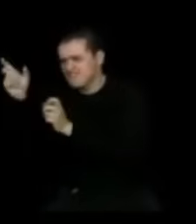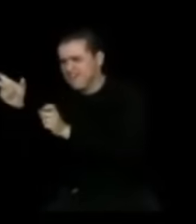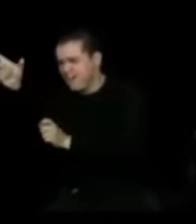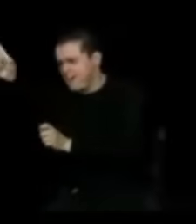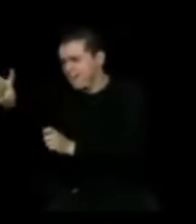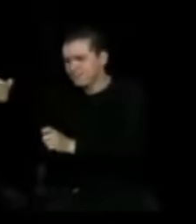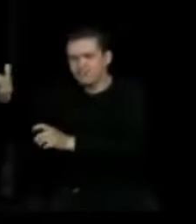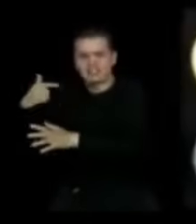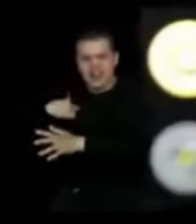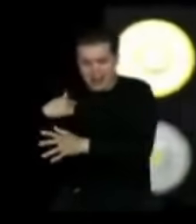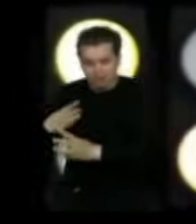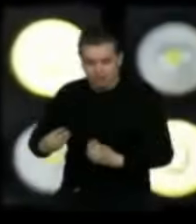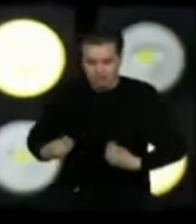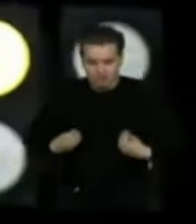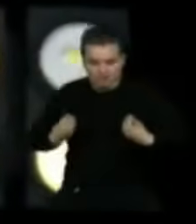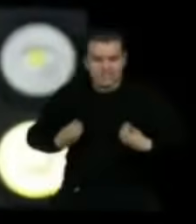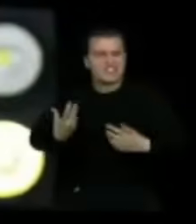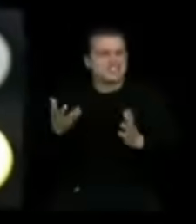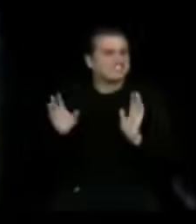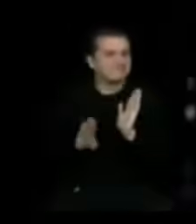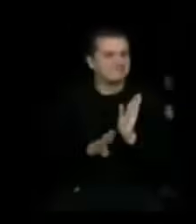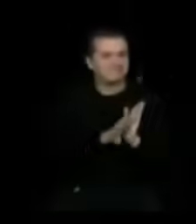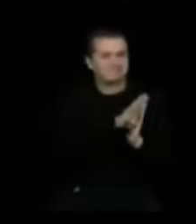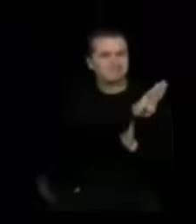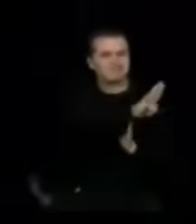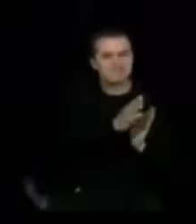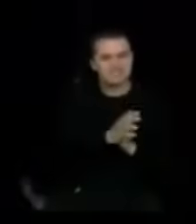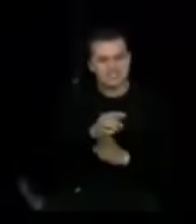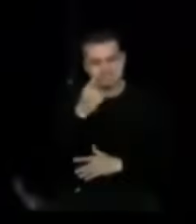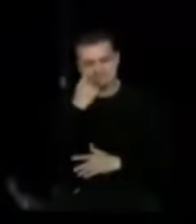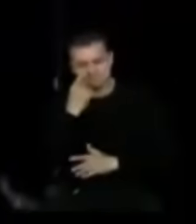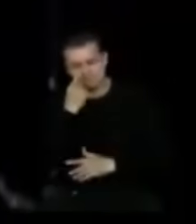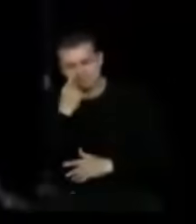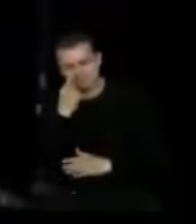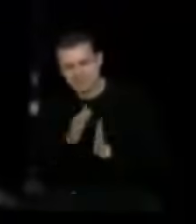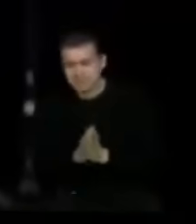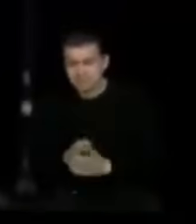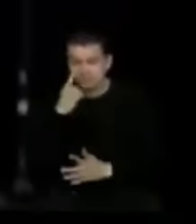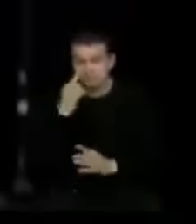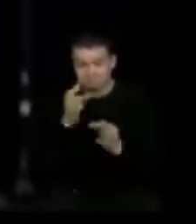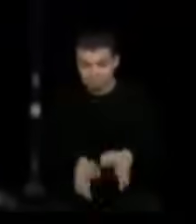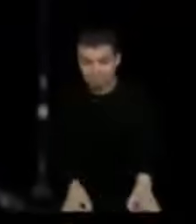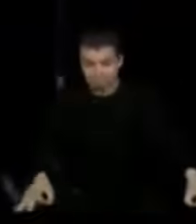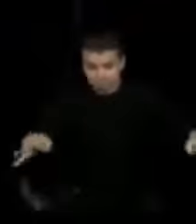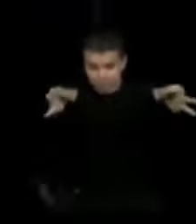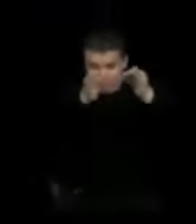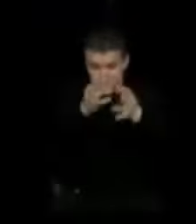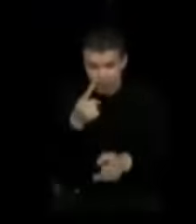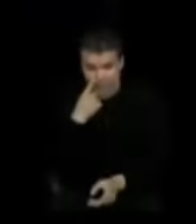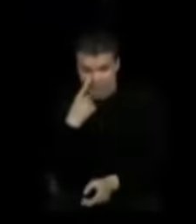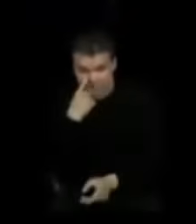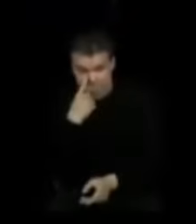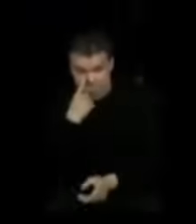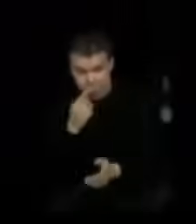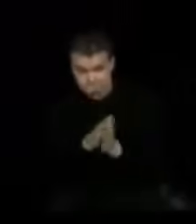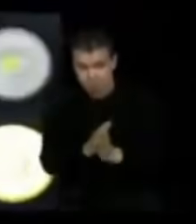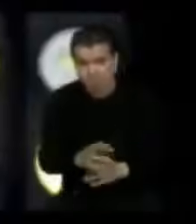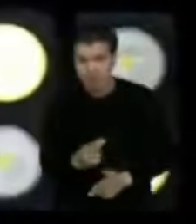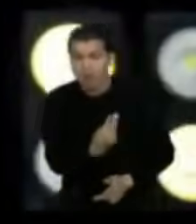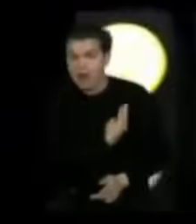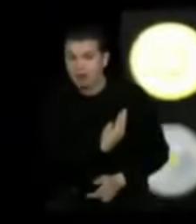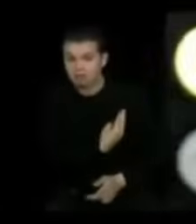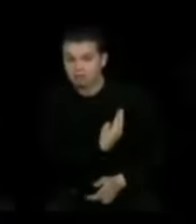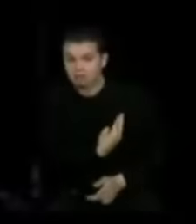Esto es muy importante. Quiero que me escuche muy bien, sumamente importante. Porque la